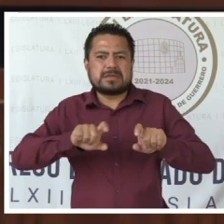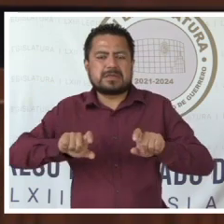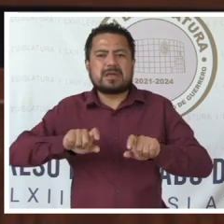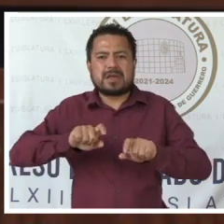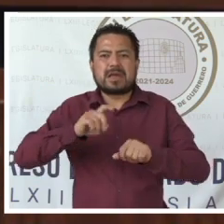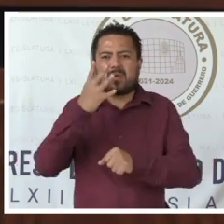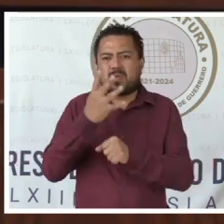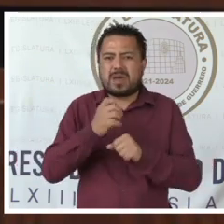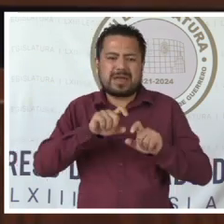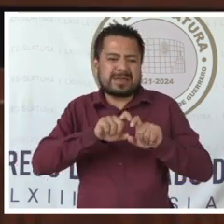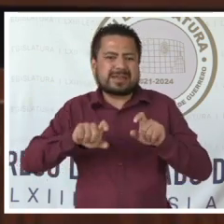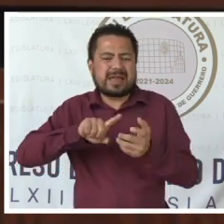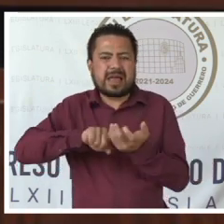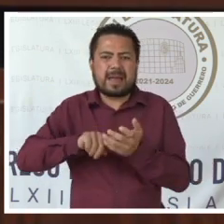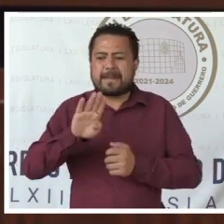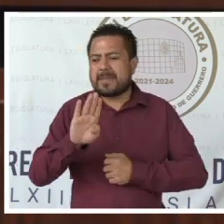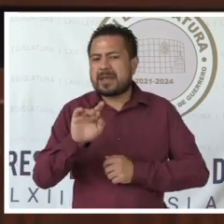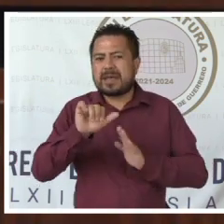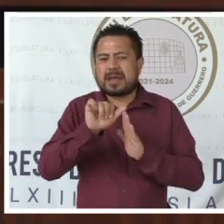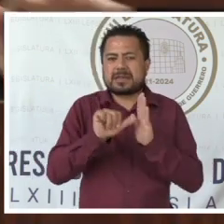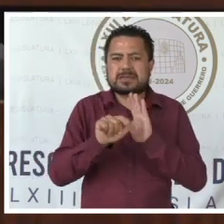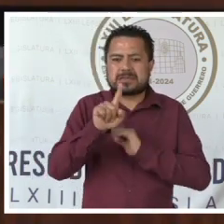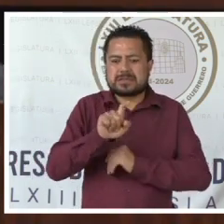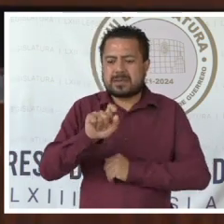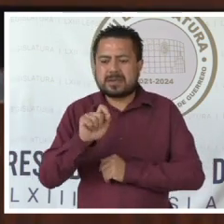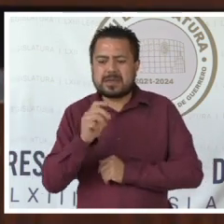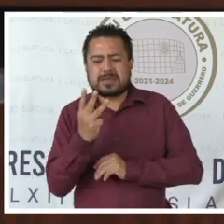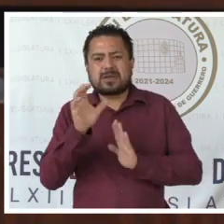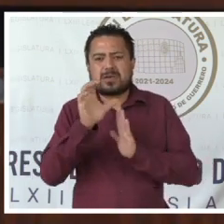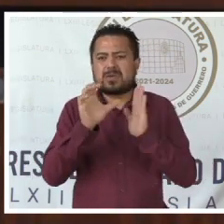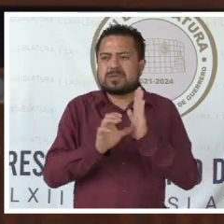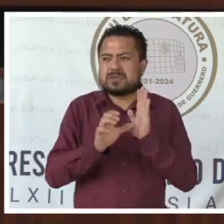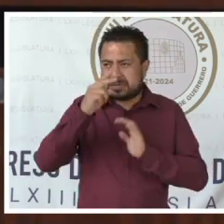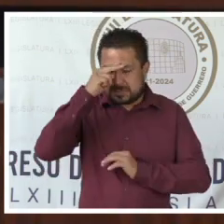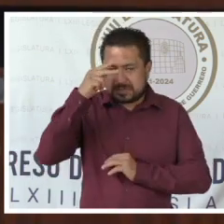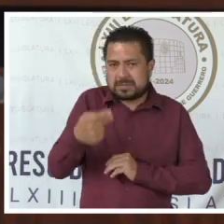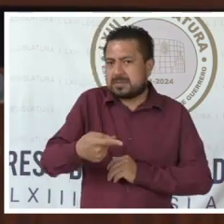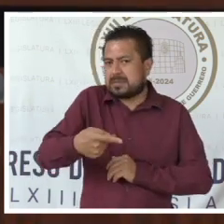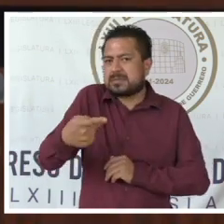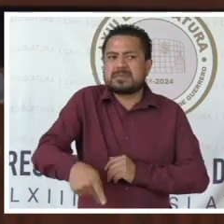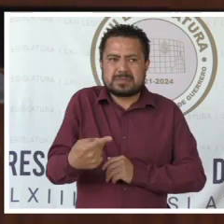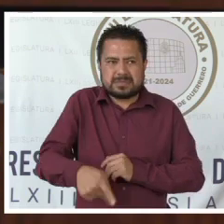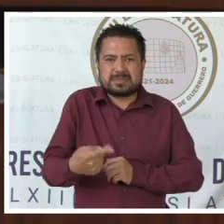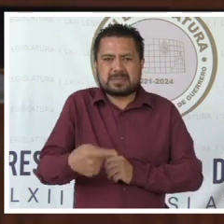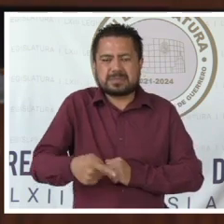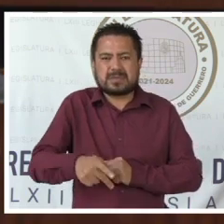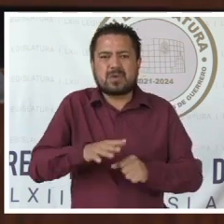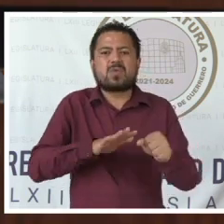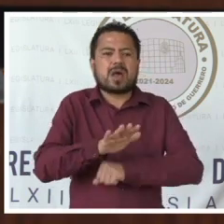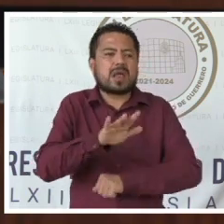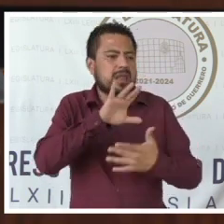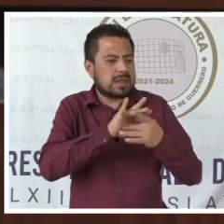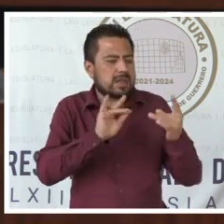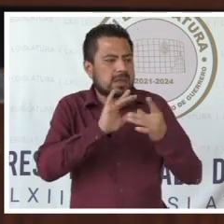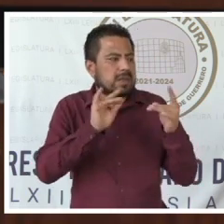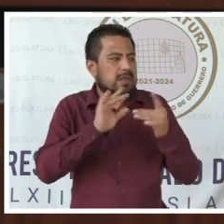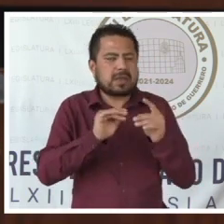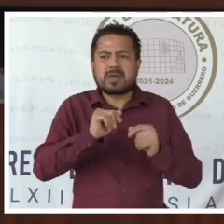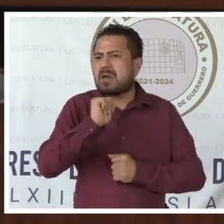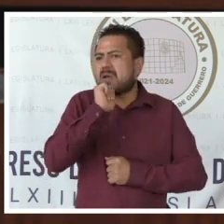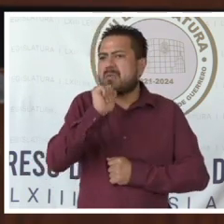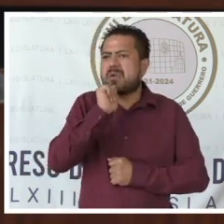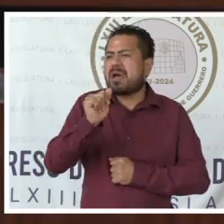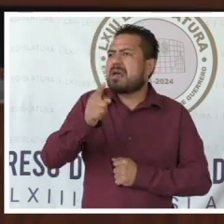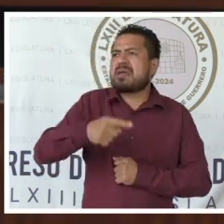fracción cuarta del apartado B del artículo 123 de la Constitución Política de los Estados Unidos Mexicanos, que señala que en